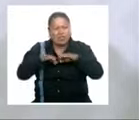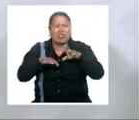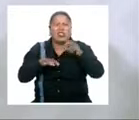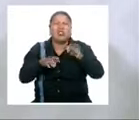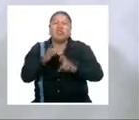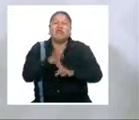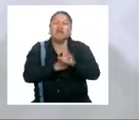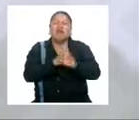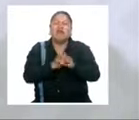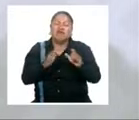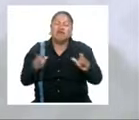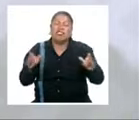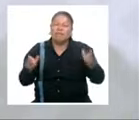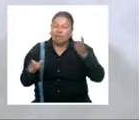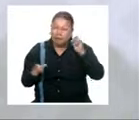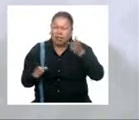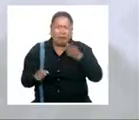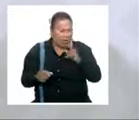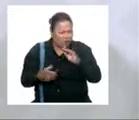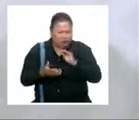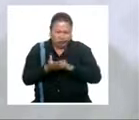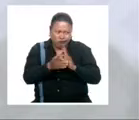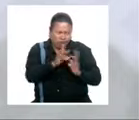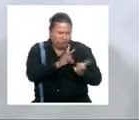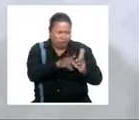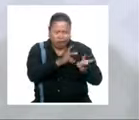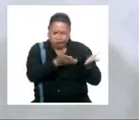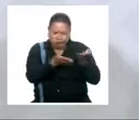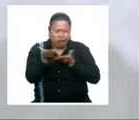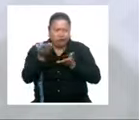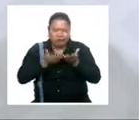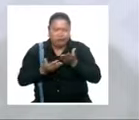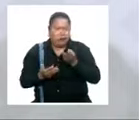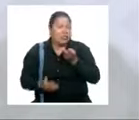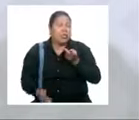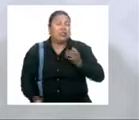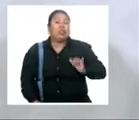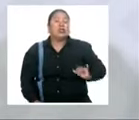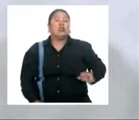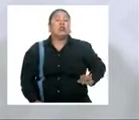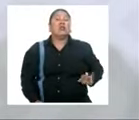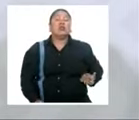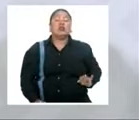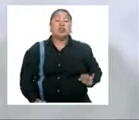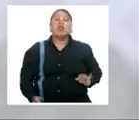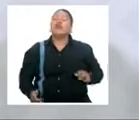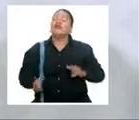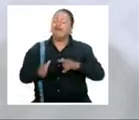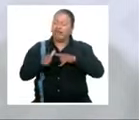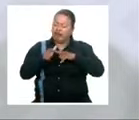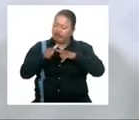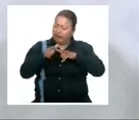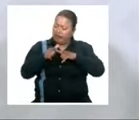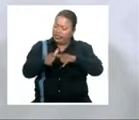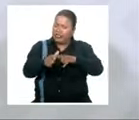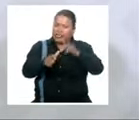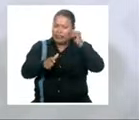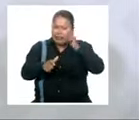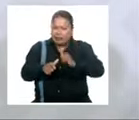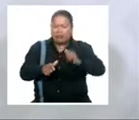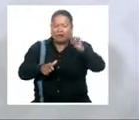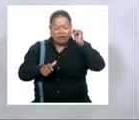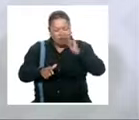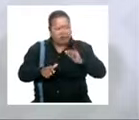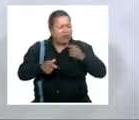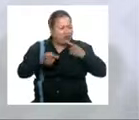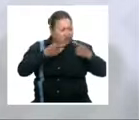obstaculicen, pero también seguimos platicando con todos, ¿eh? Este es un gobierno que está permanentemente